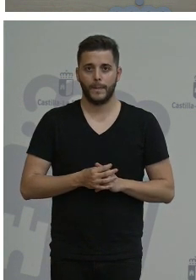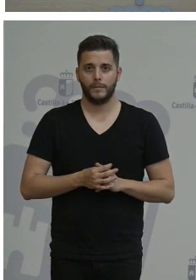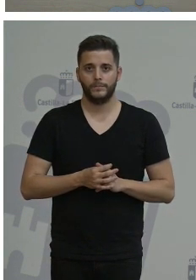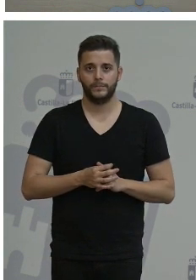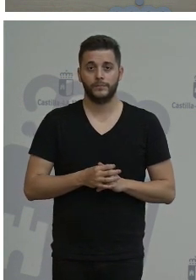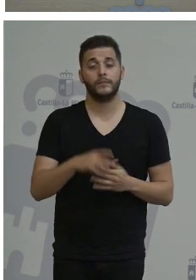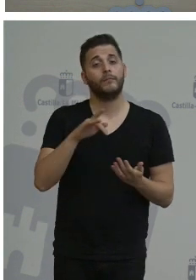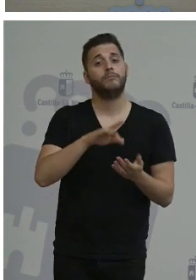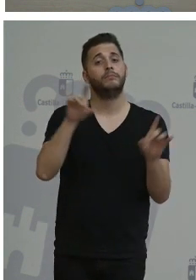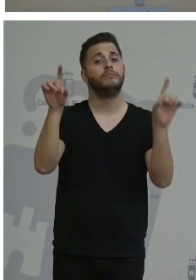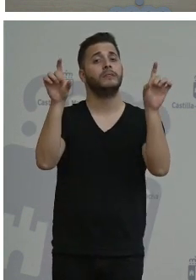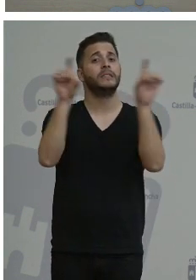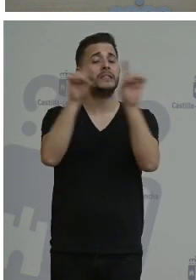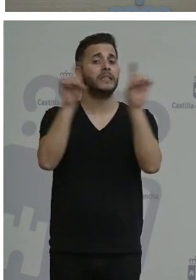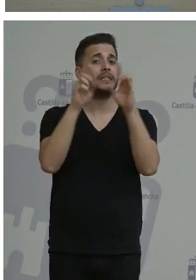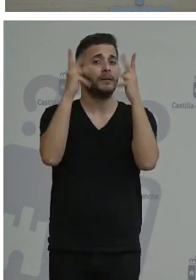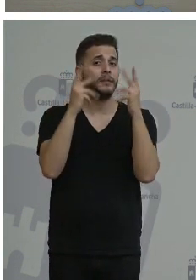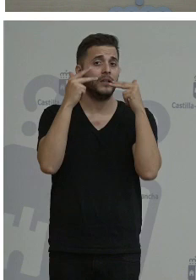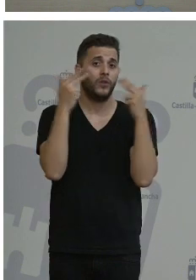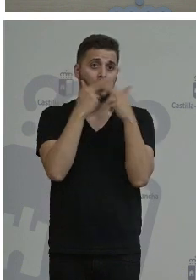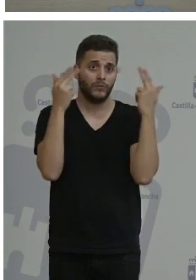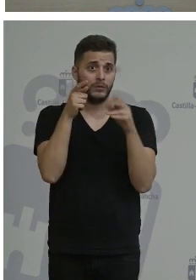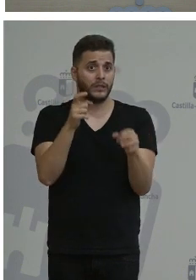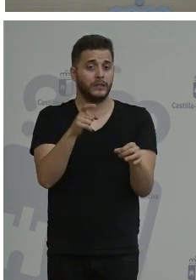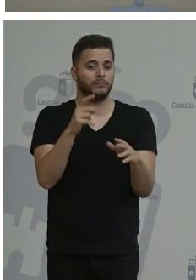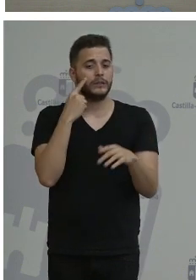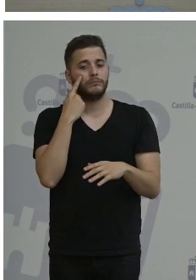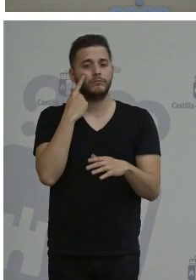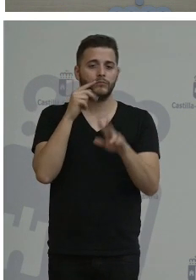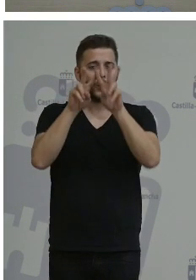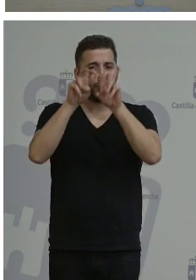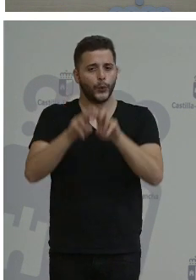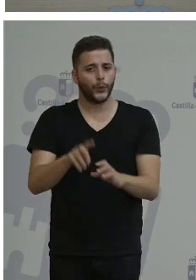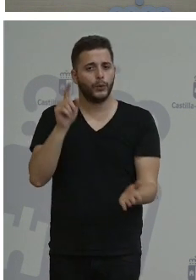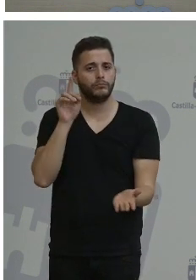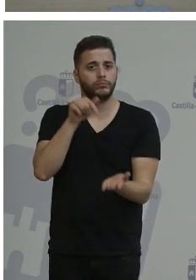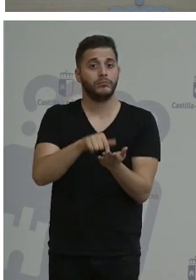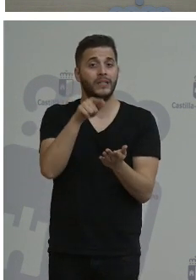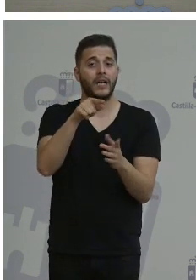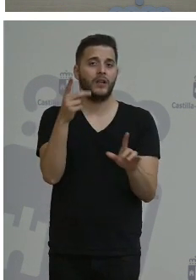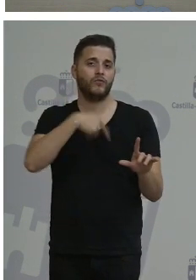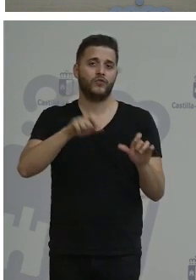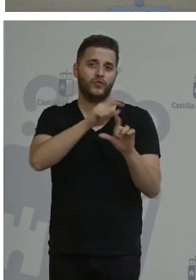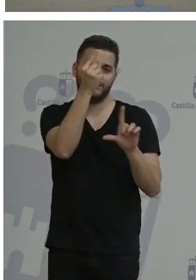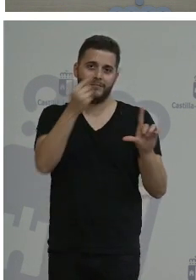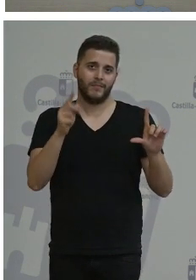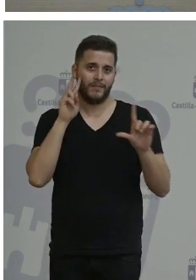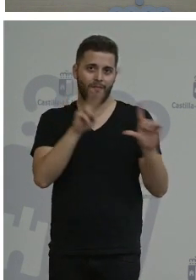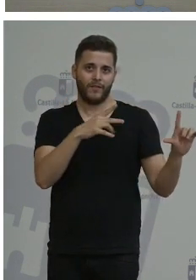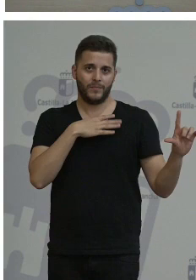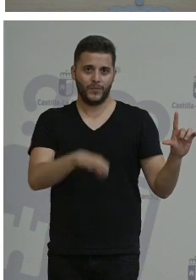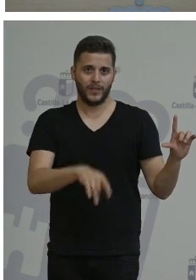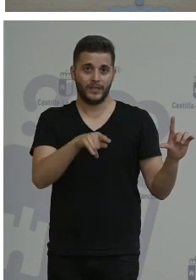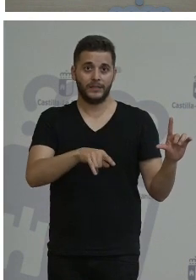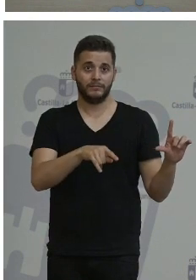Las entidades y las administraciones públicas que han participado en este estudio pues han sido las que tenéis en este mapa. A nivel de administraciones públicas,